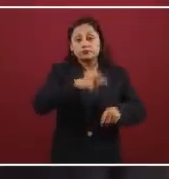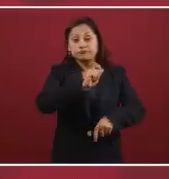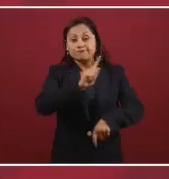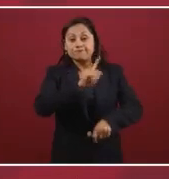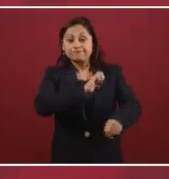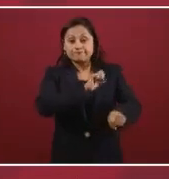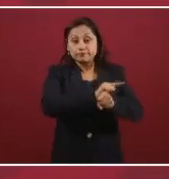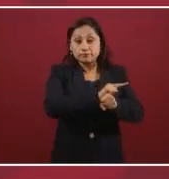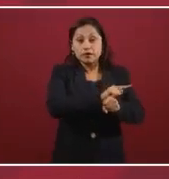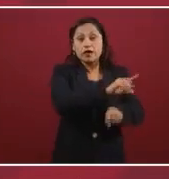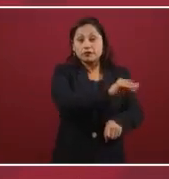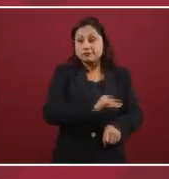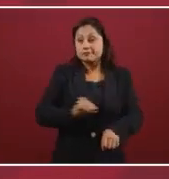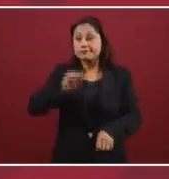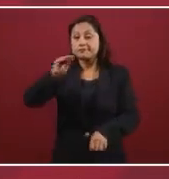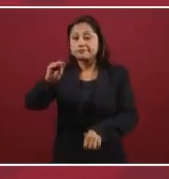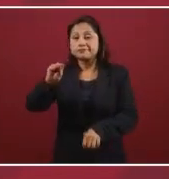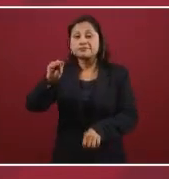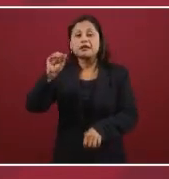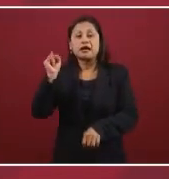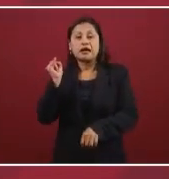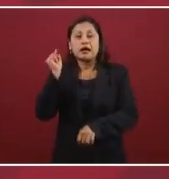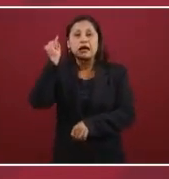trabajar por